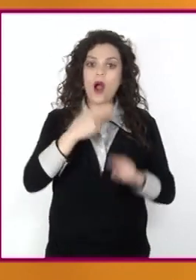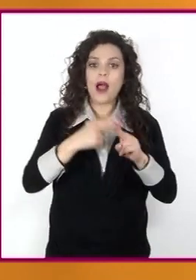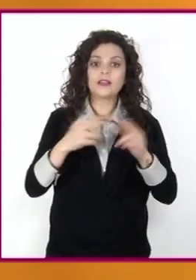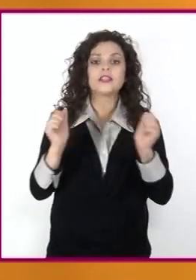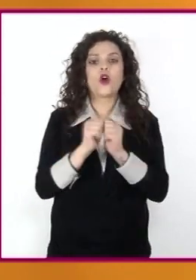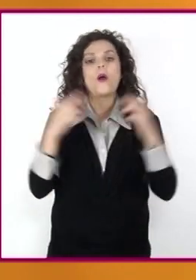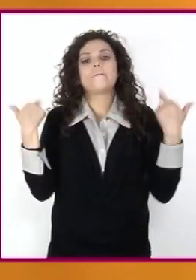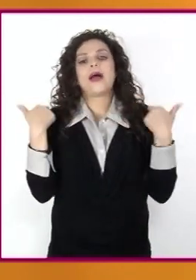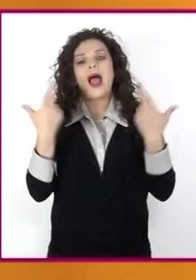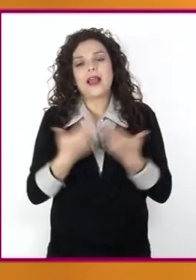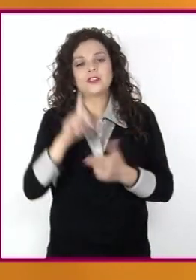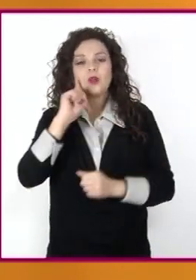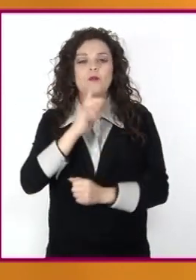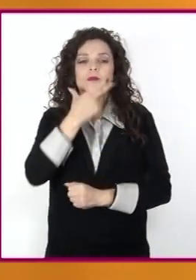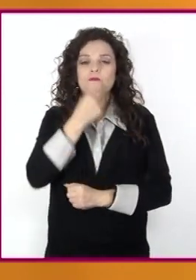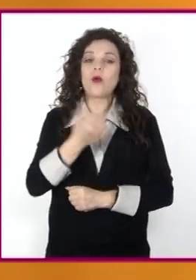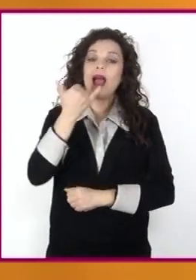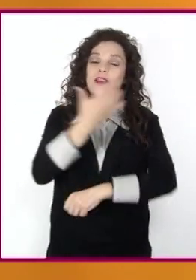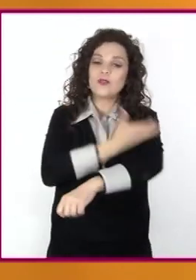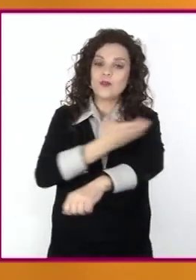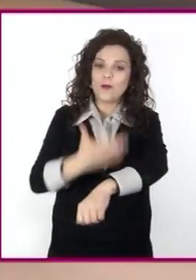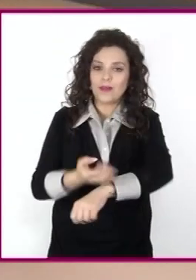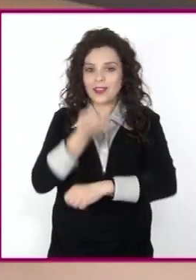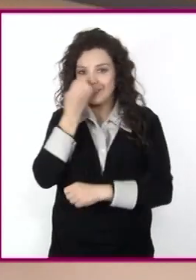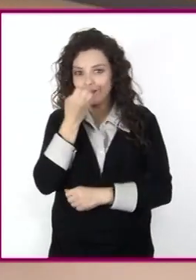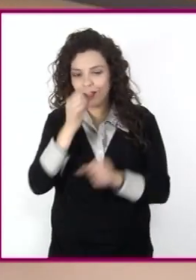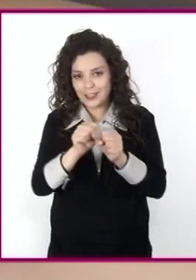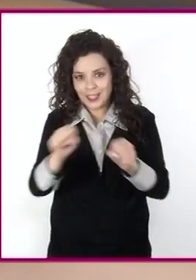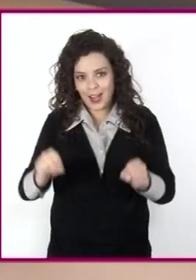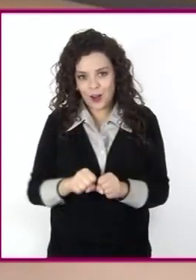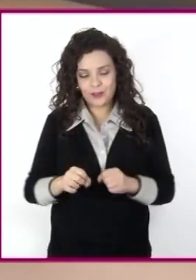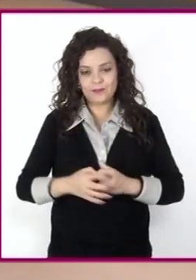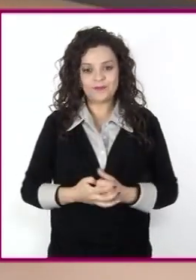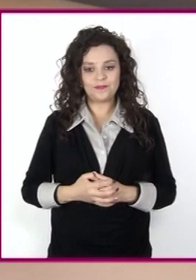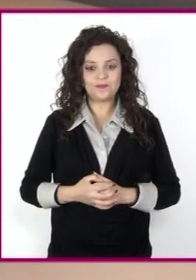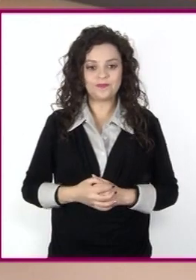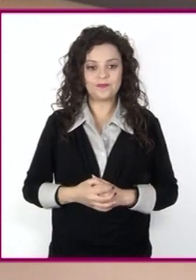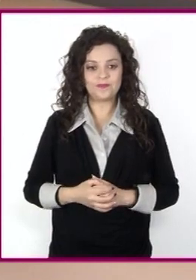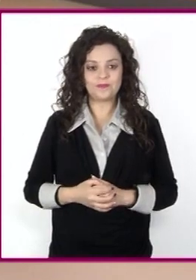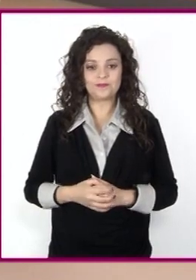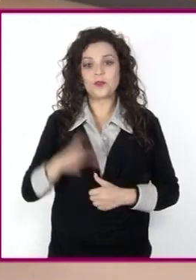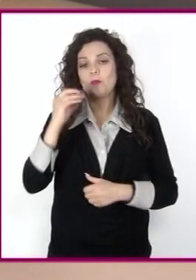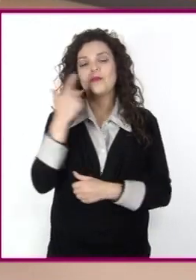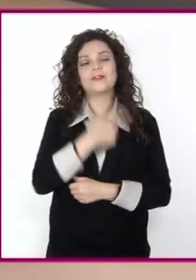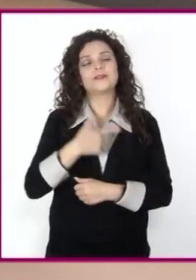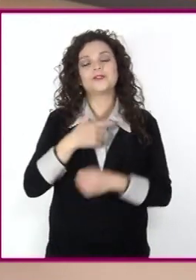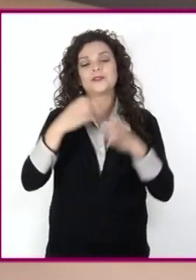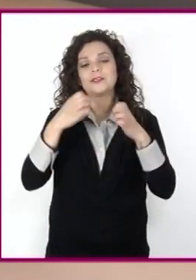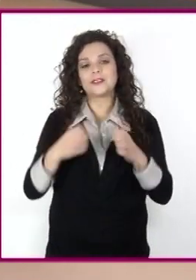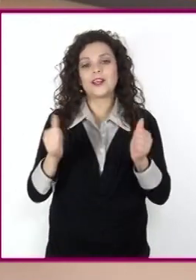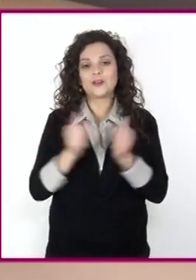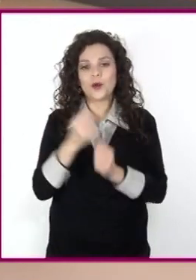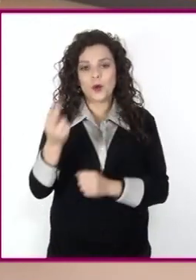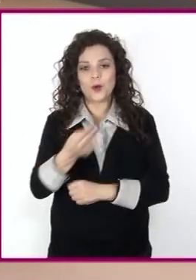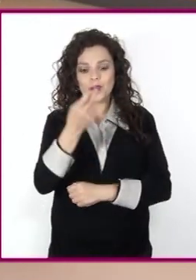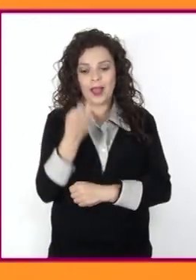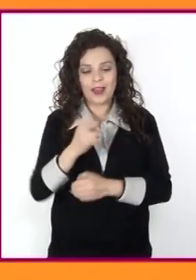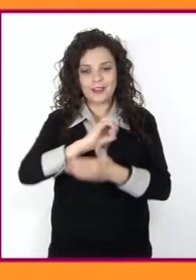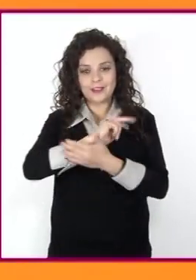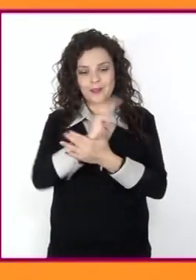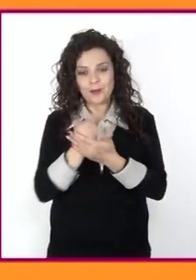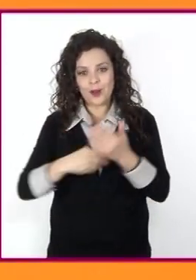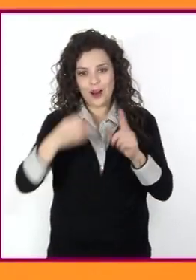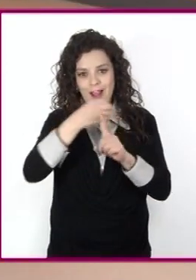maestra o maestro y compañeras y compañeros. Fue un placer estar con ustedes en esta sesión.